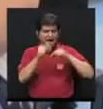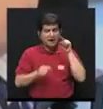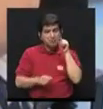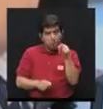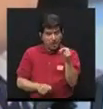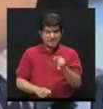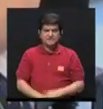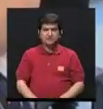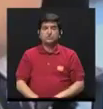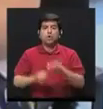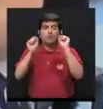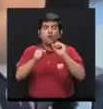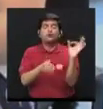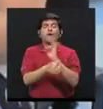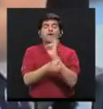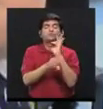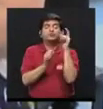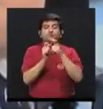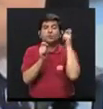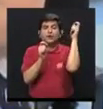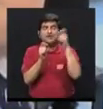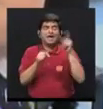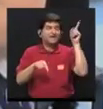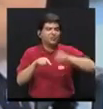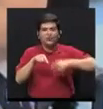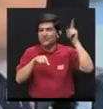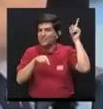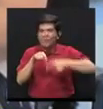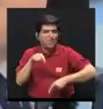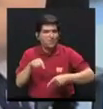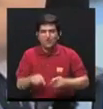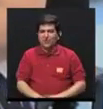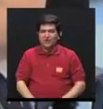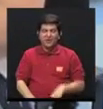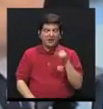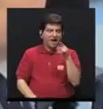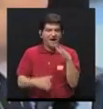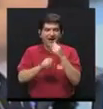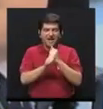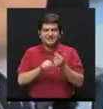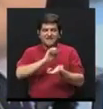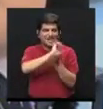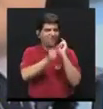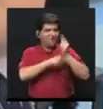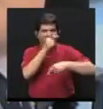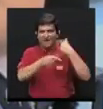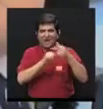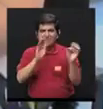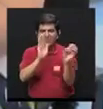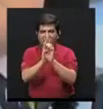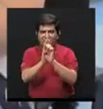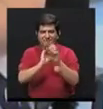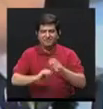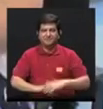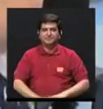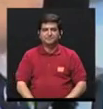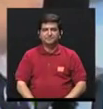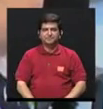lograr funciones justamente que no han podido hacer con los transgénicos. Por ejemplo,